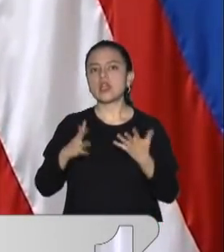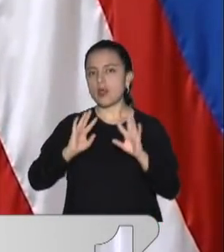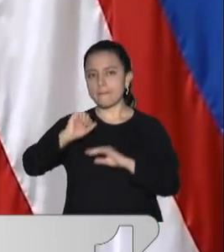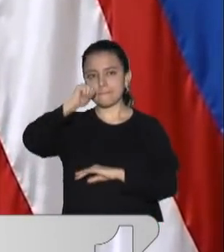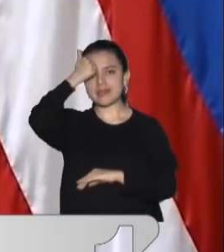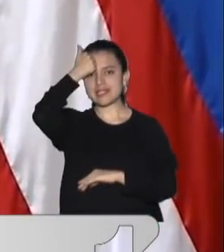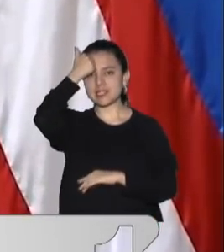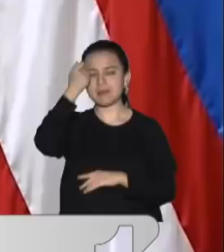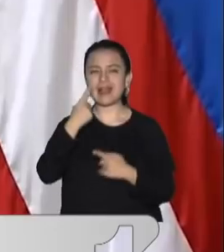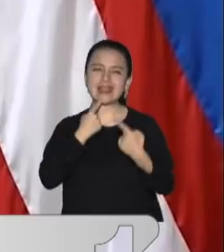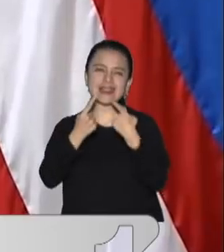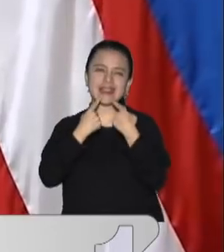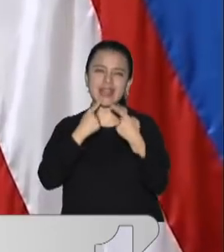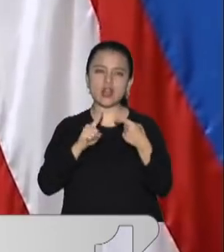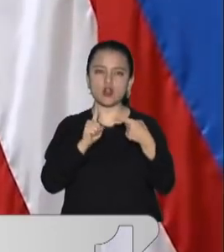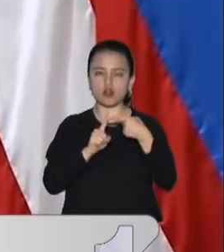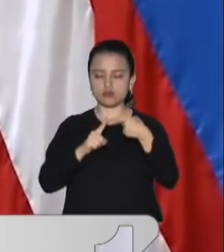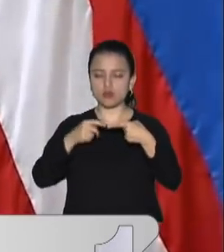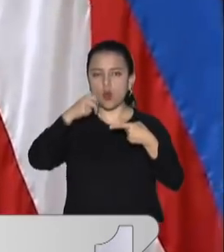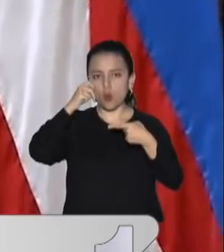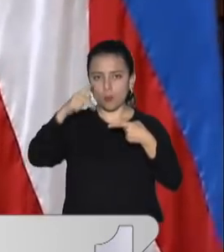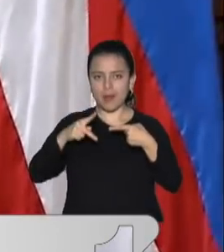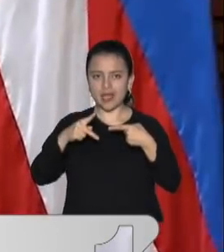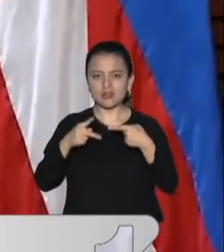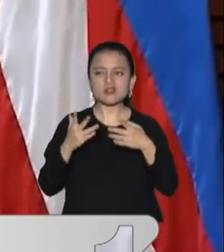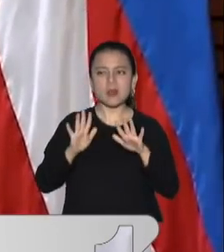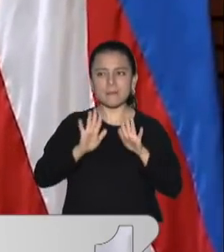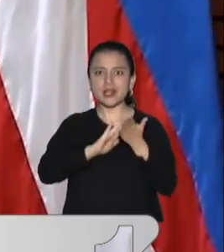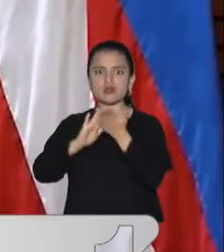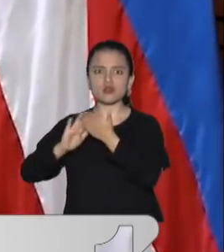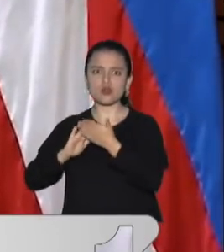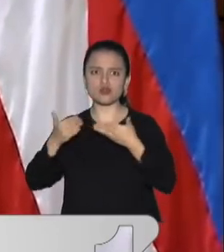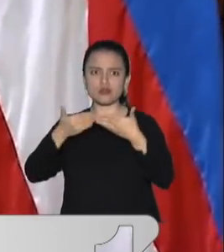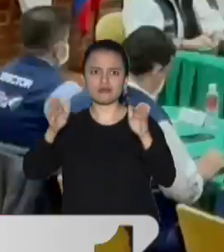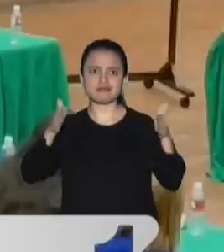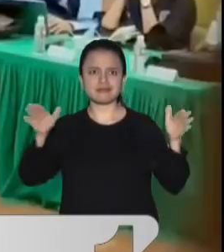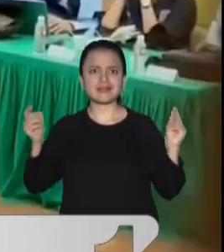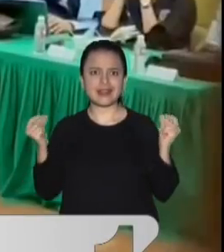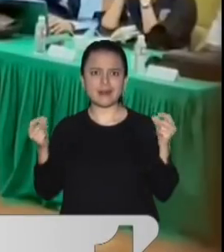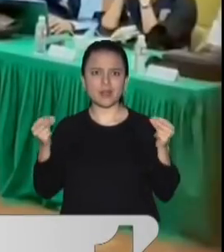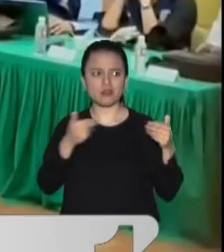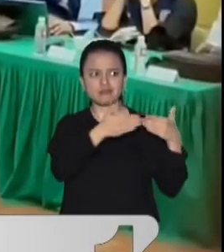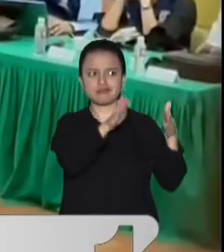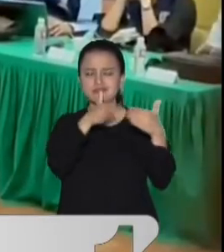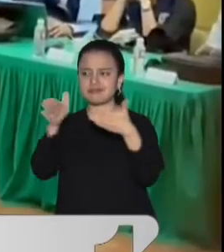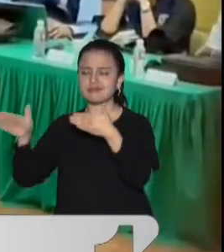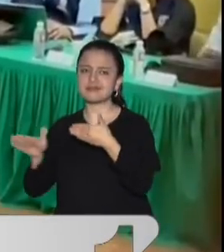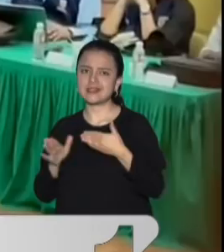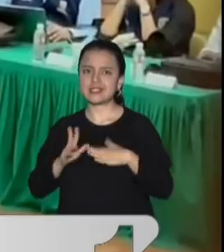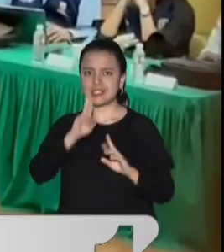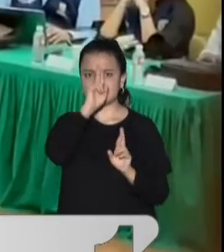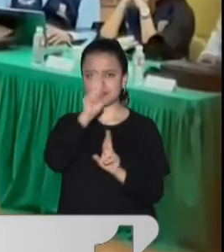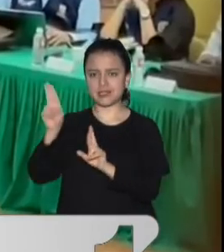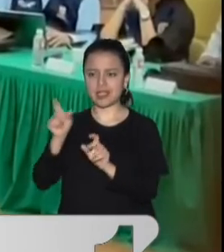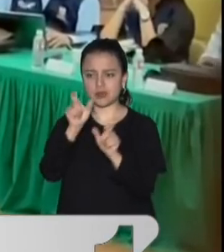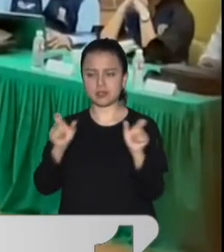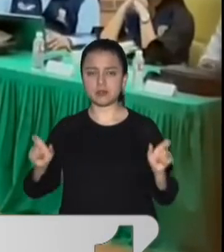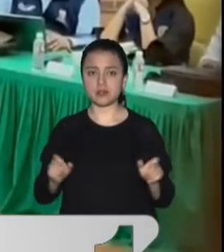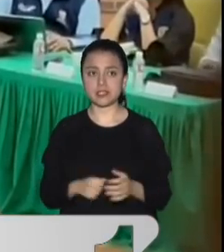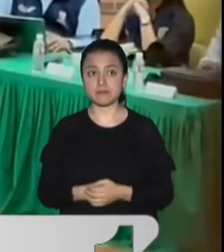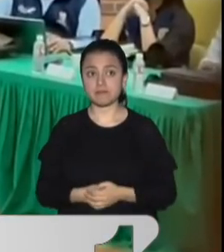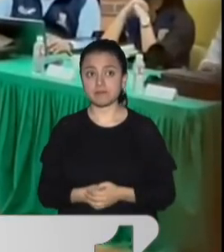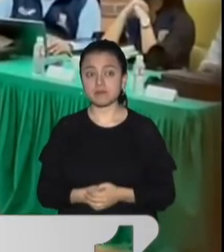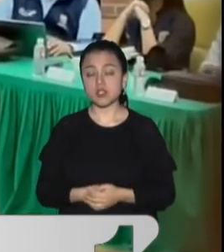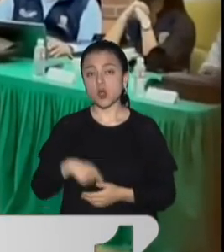humanitario, para evitar que haya más confrontaciones y más agresiones y para que se respete la vida de todos y todas. El mandatario se